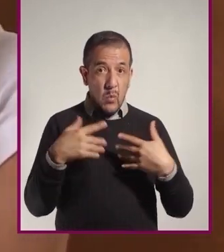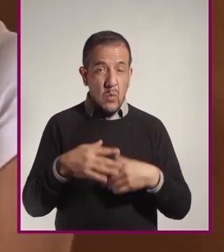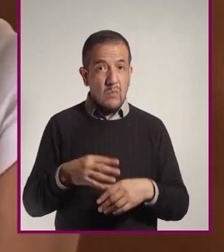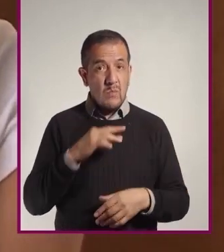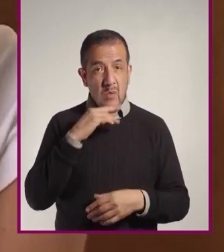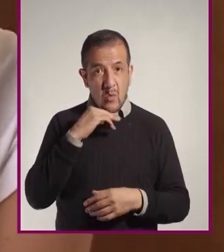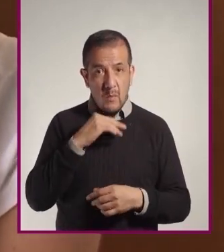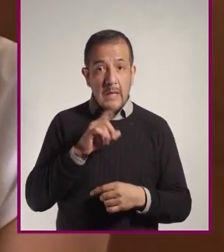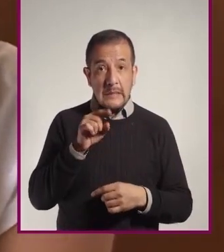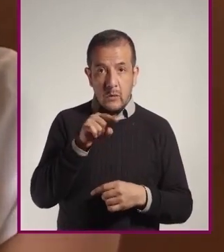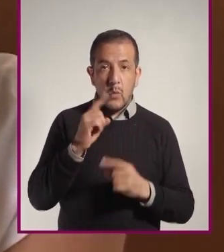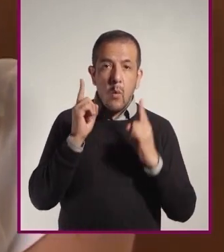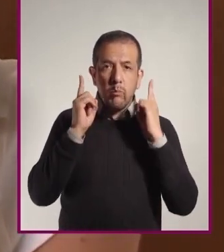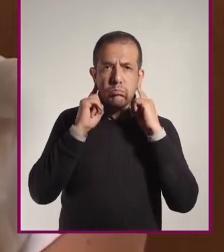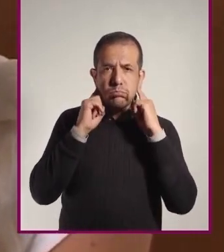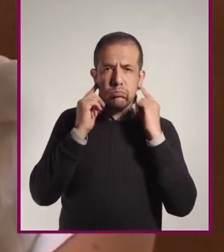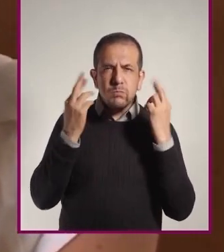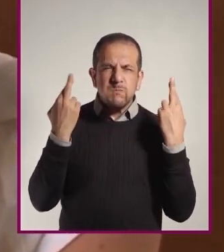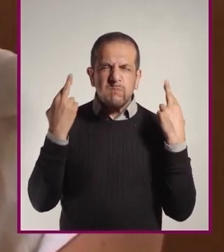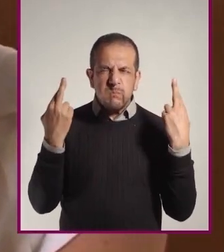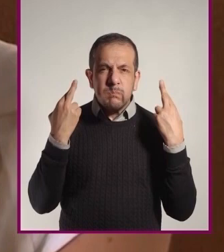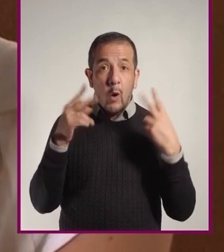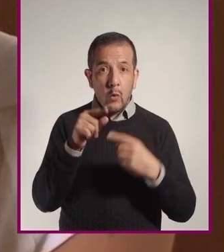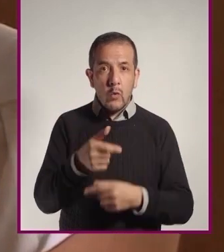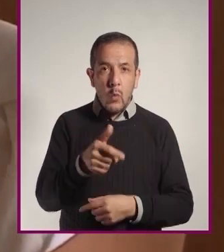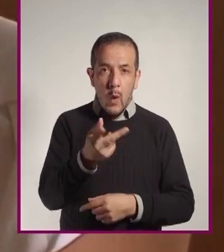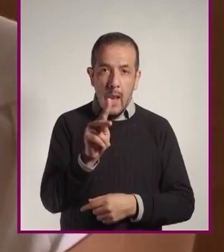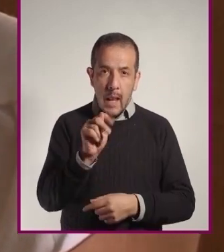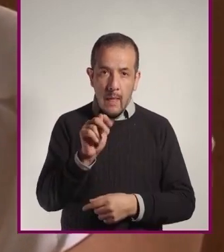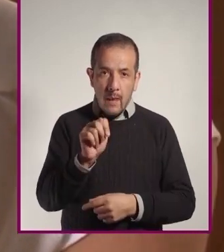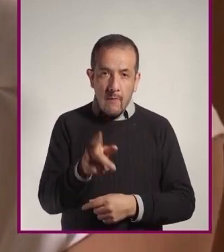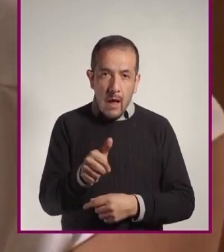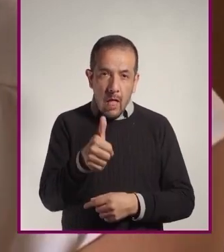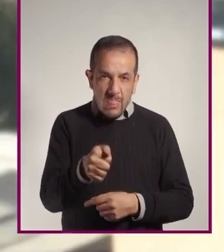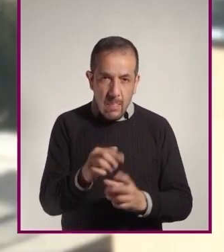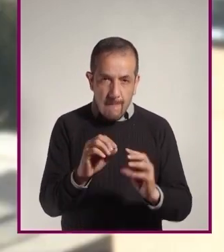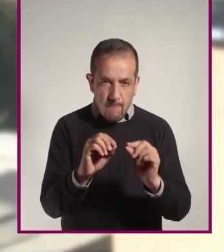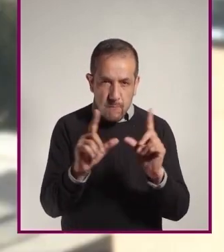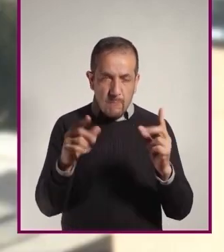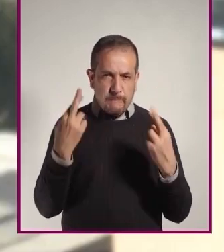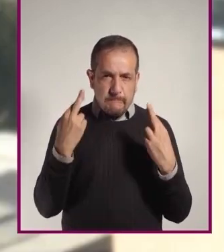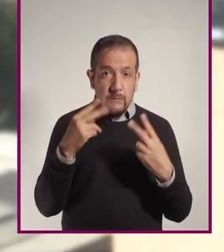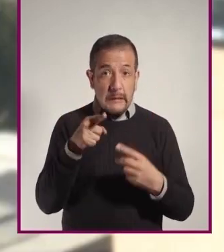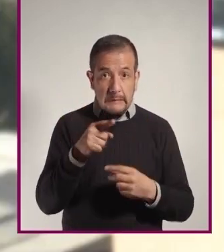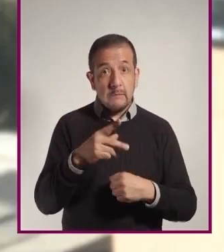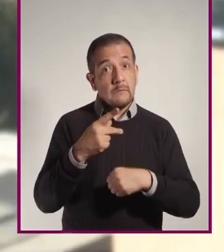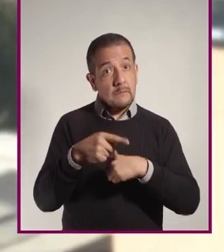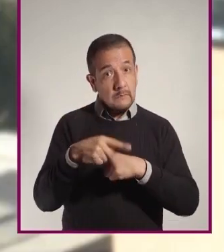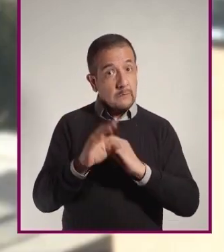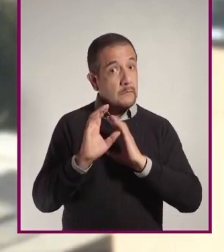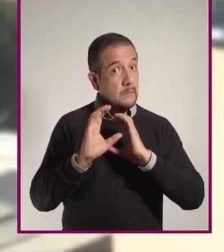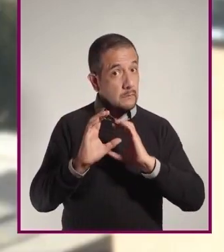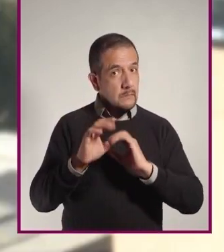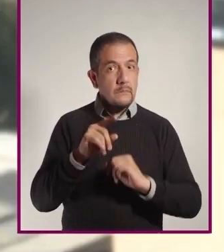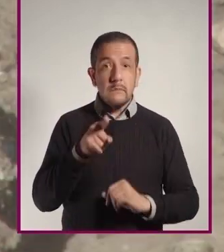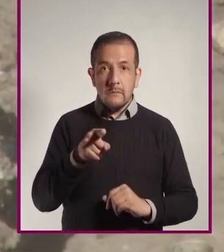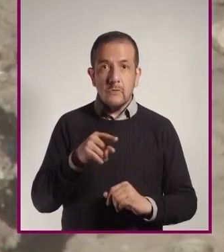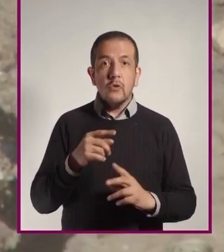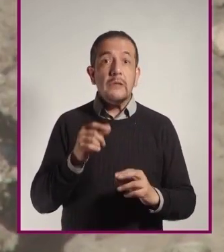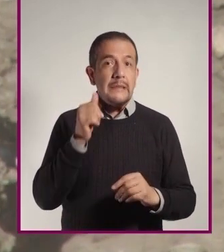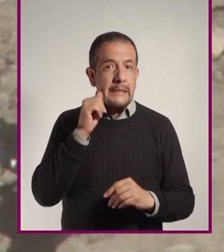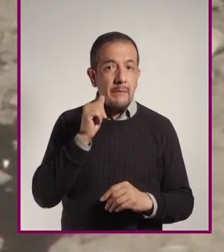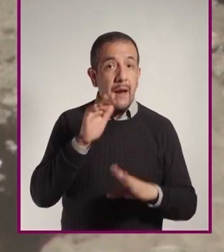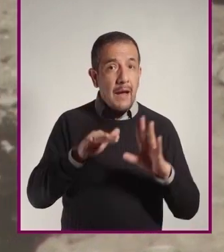alto a través de audífonos o en fiestas o le subes mucho a la tele, estás en riesgo. No todo es culpa de una diversión estridente.